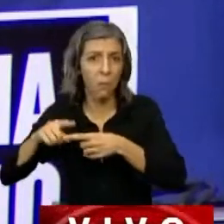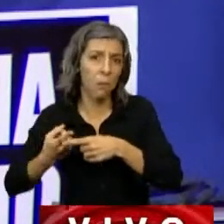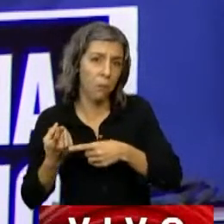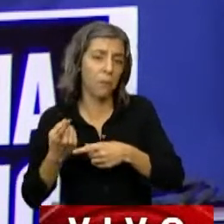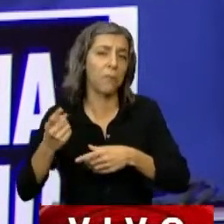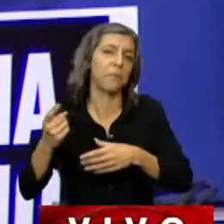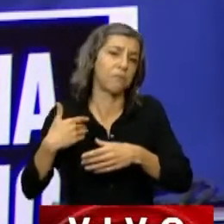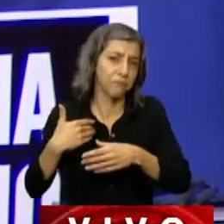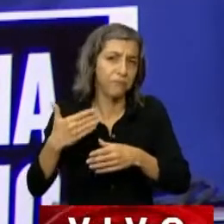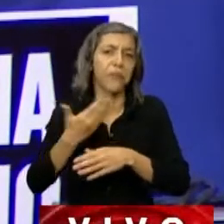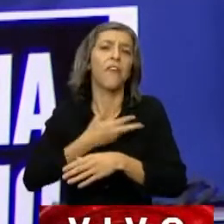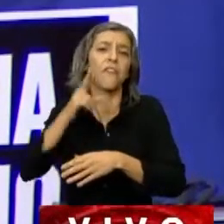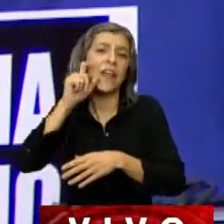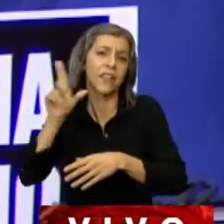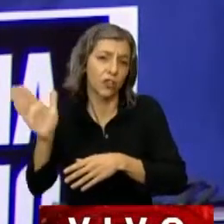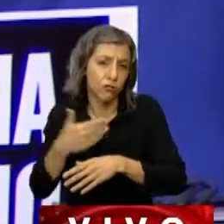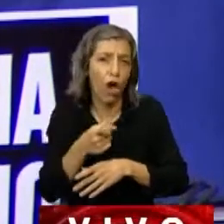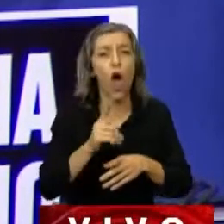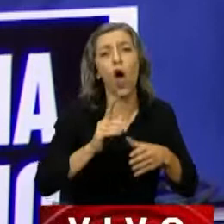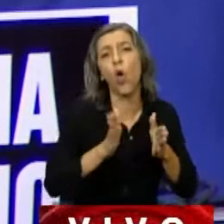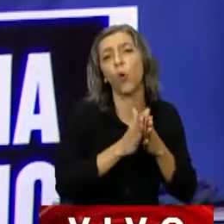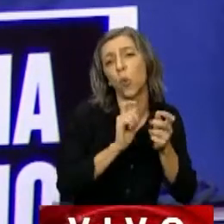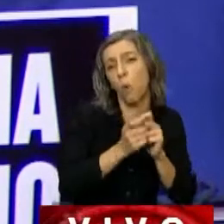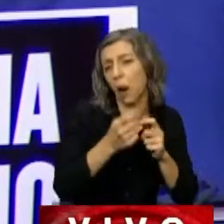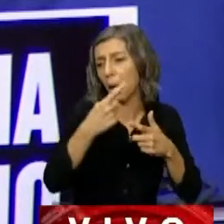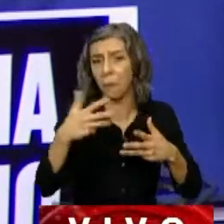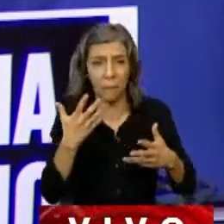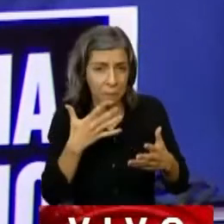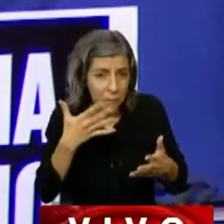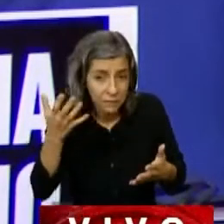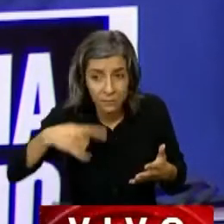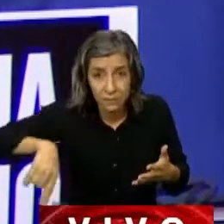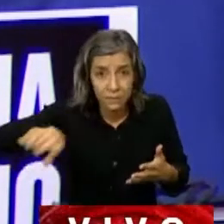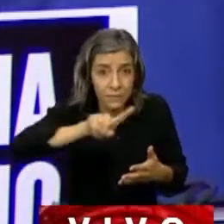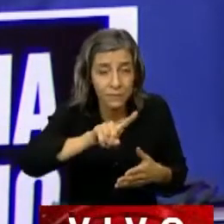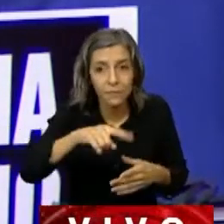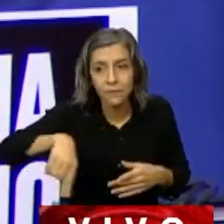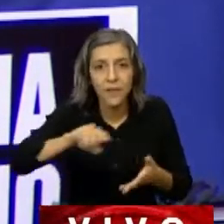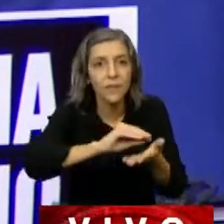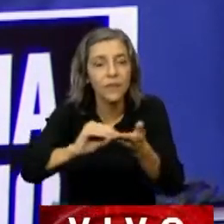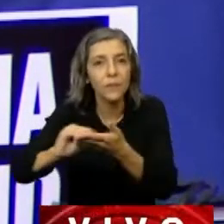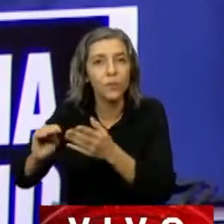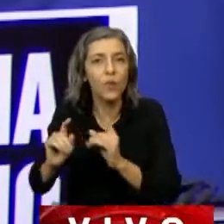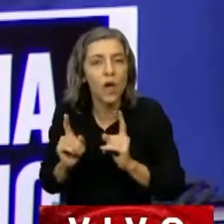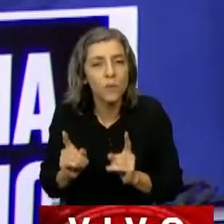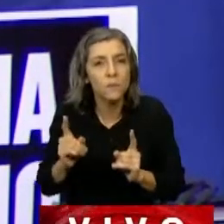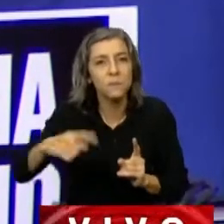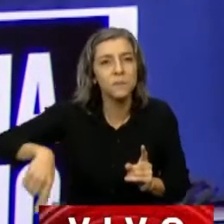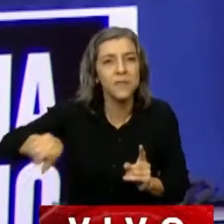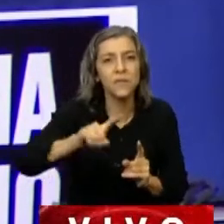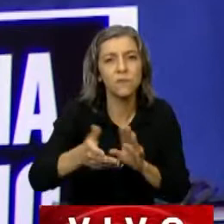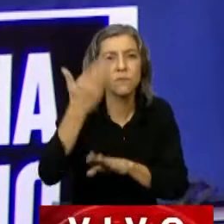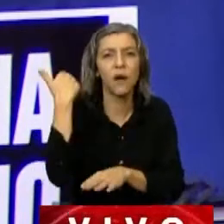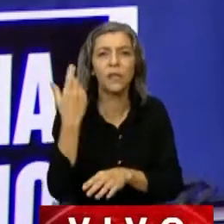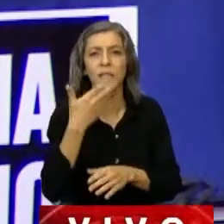Todos. Porque aparte acá hemos escuchado diputados y exdiputados que han hecho gala de que había que discutir